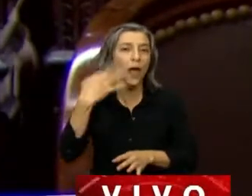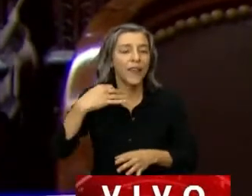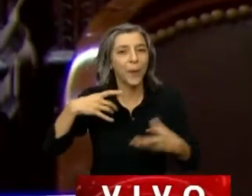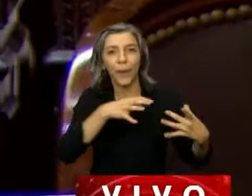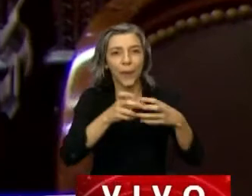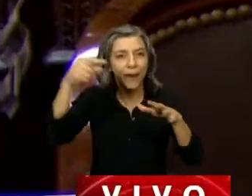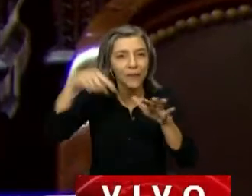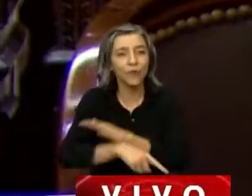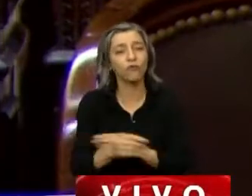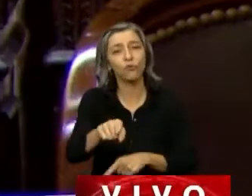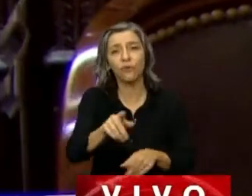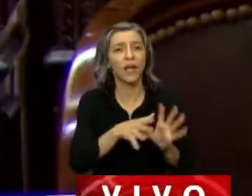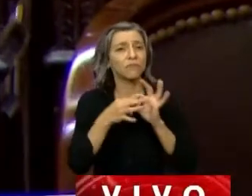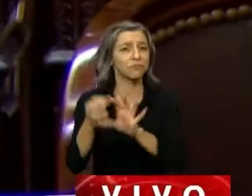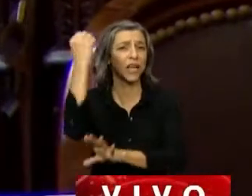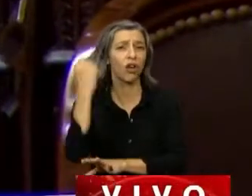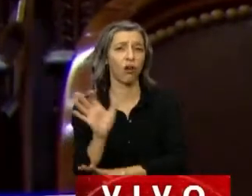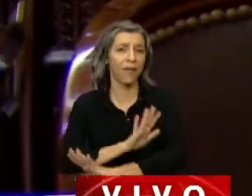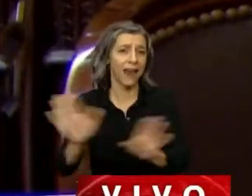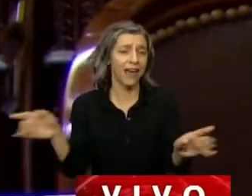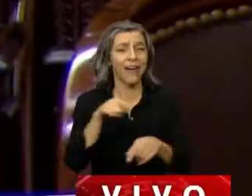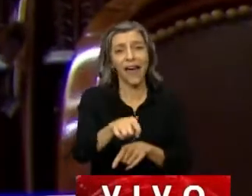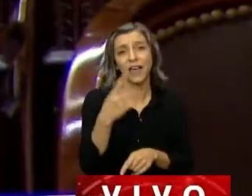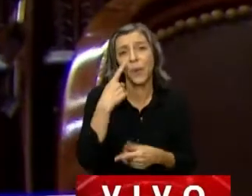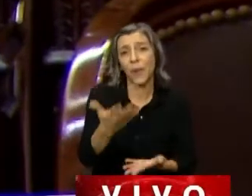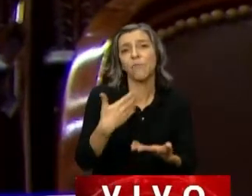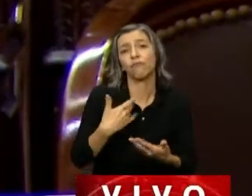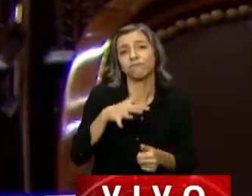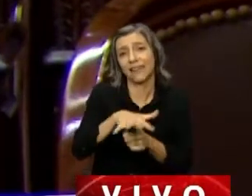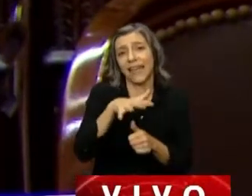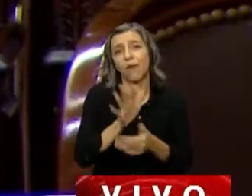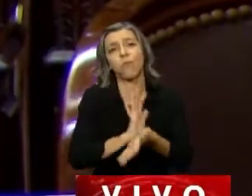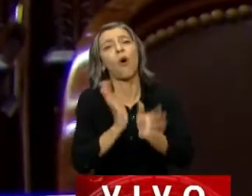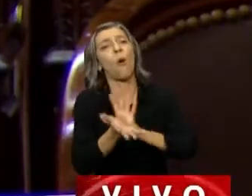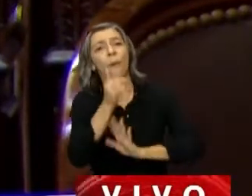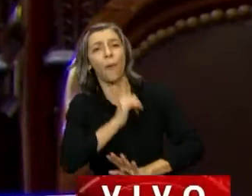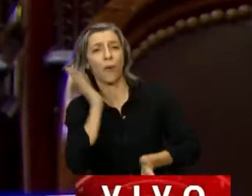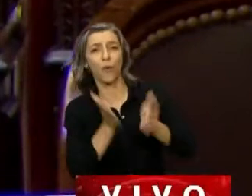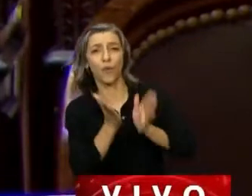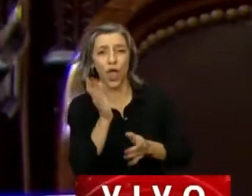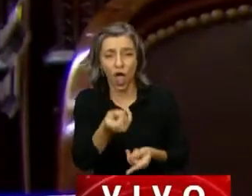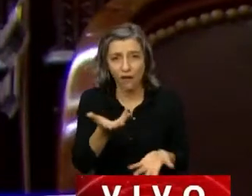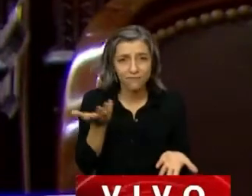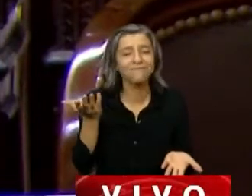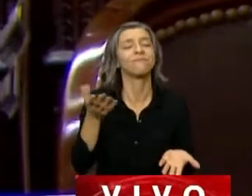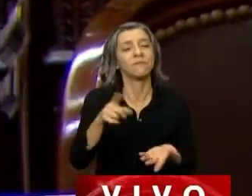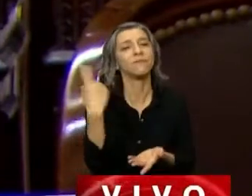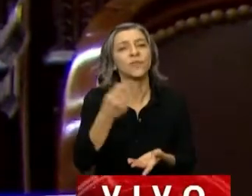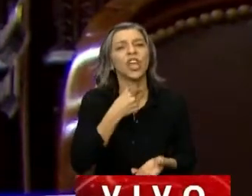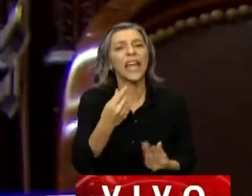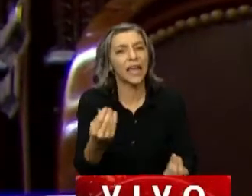tiene tal vez que ver con lo económico. Ahí se ve claramente también cuál es esa disputa cultural cultural que estamos llevando adelante y que